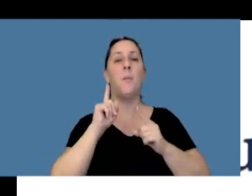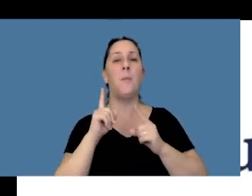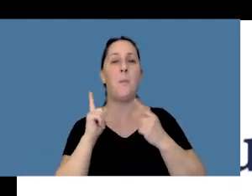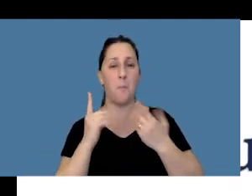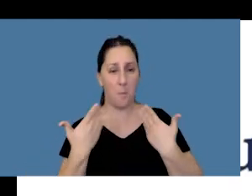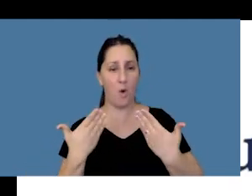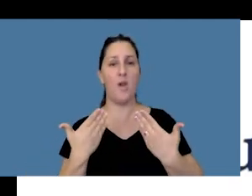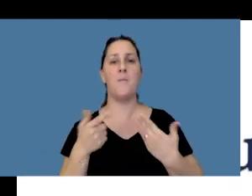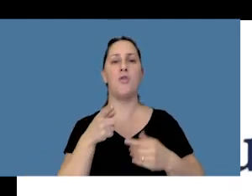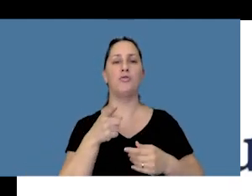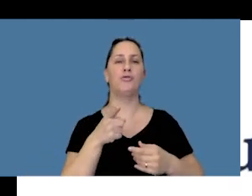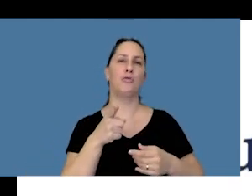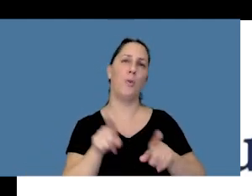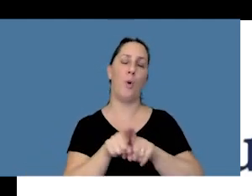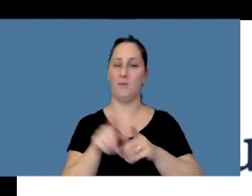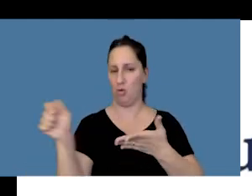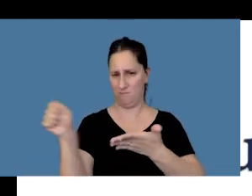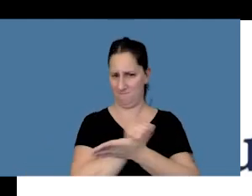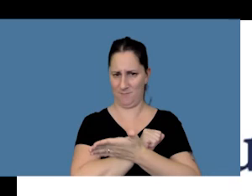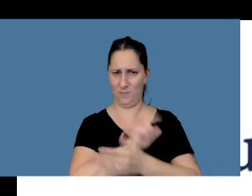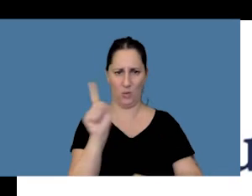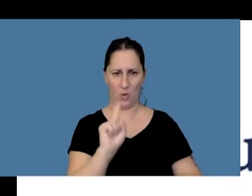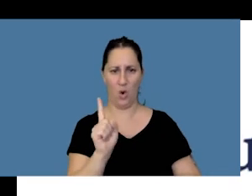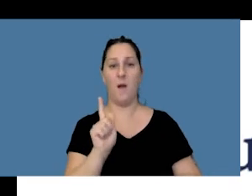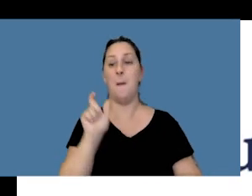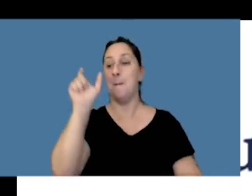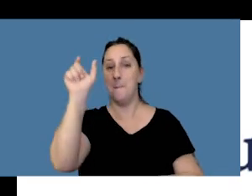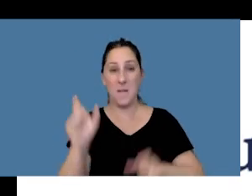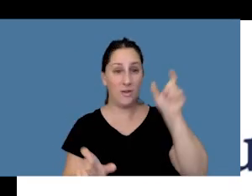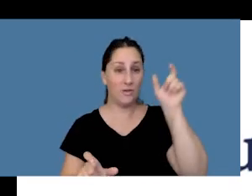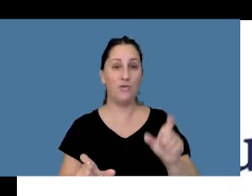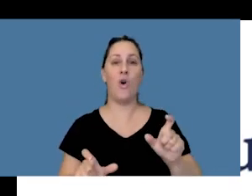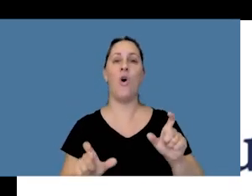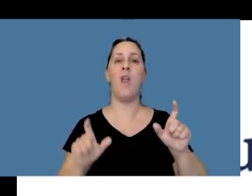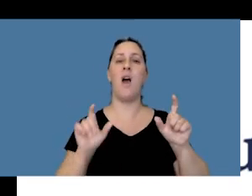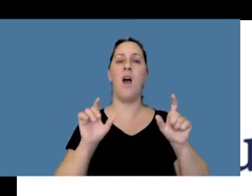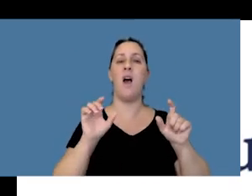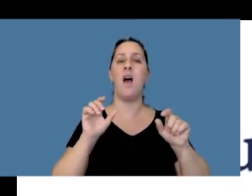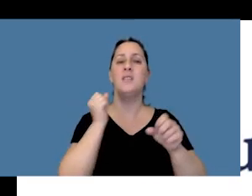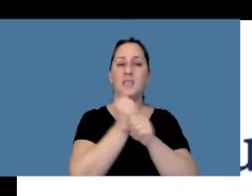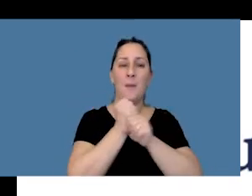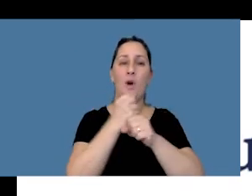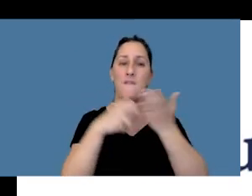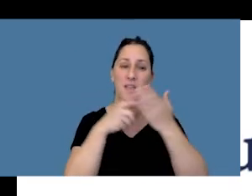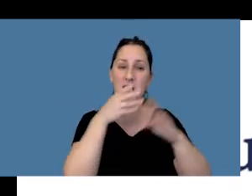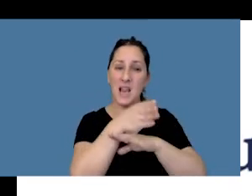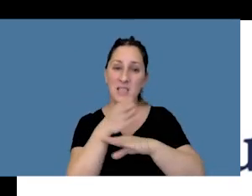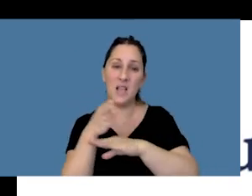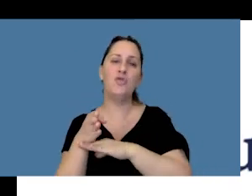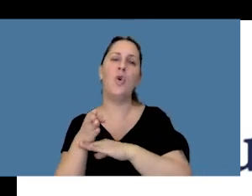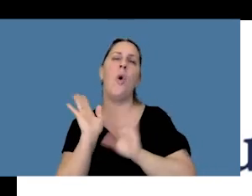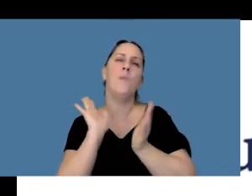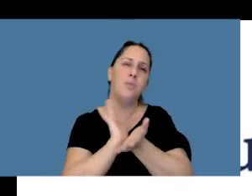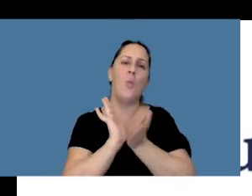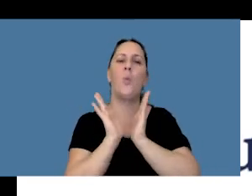eso no se ha, digamos, borrado, de que el contribuyente, cuando concluya la labor de fiscalización, tenga una posibilidad de,